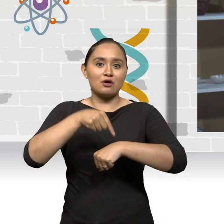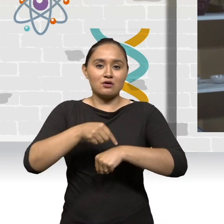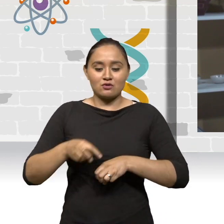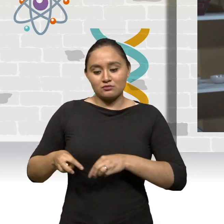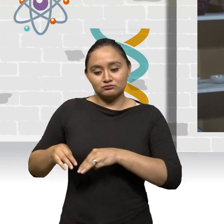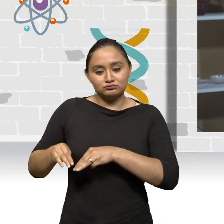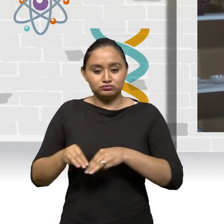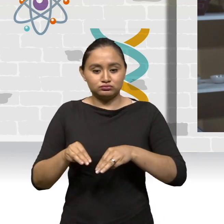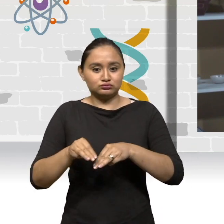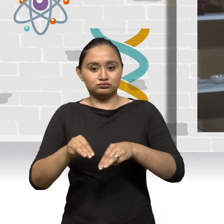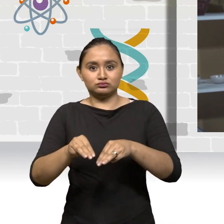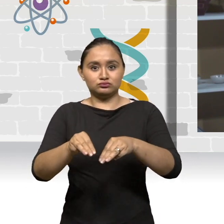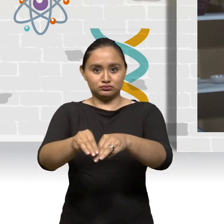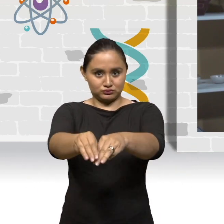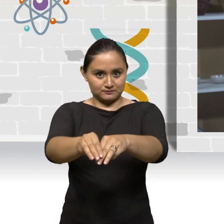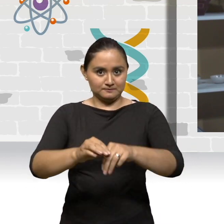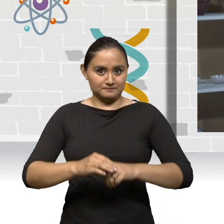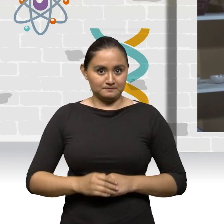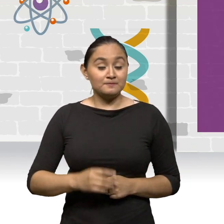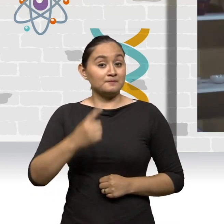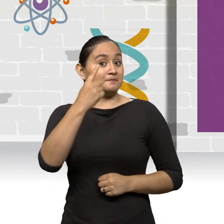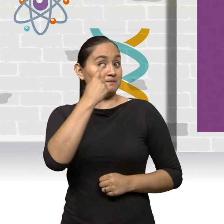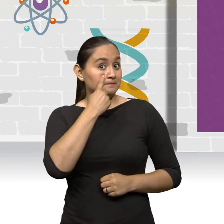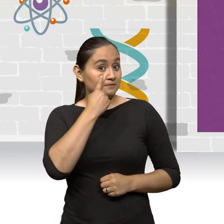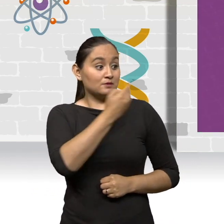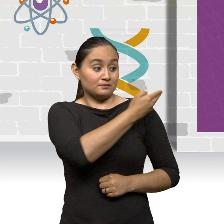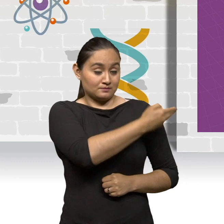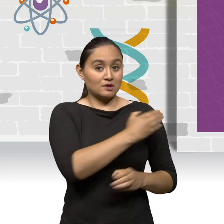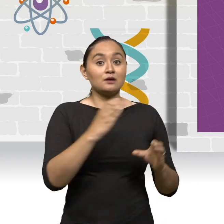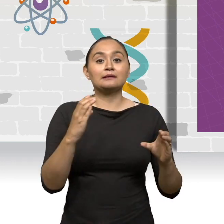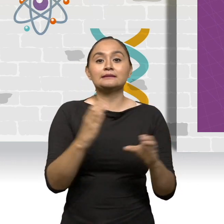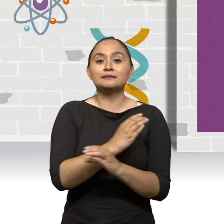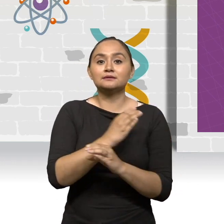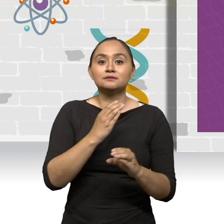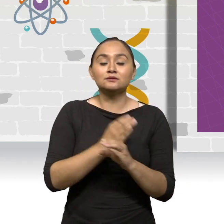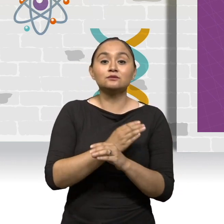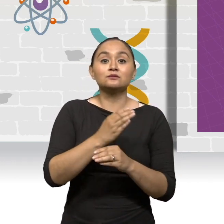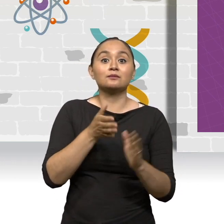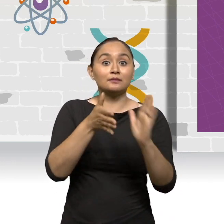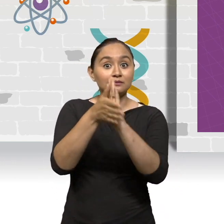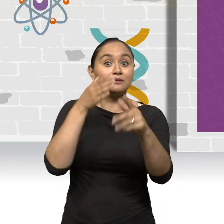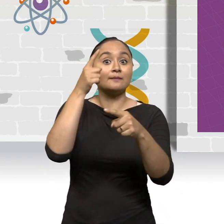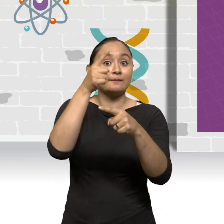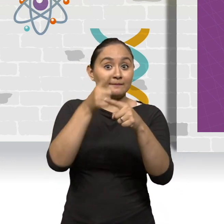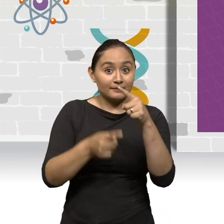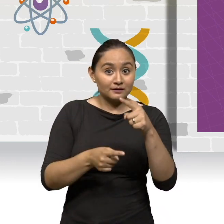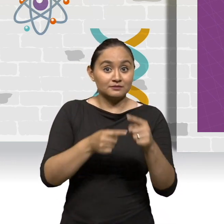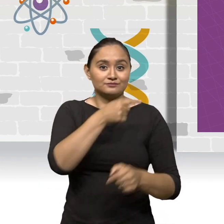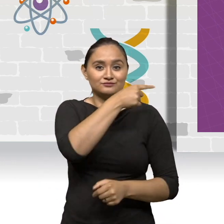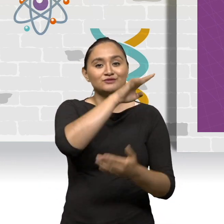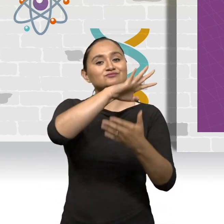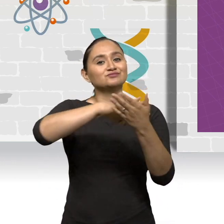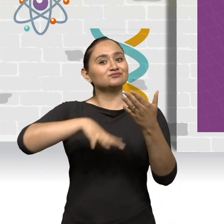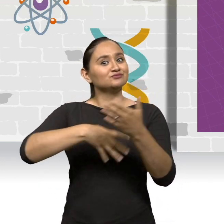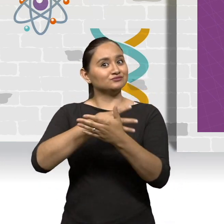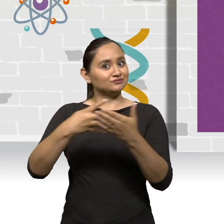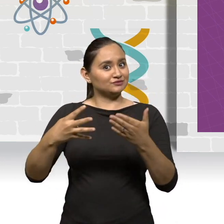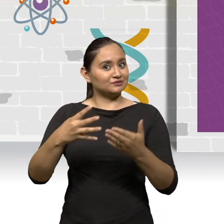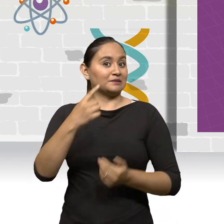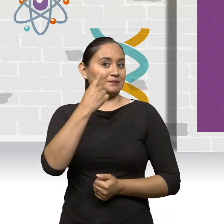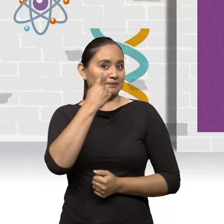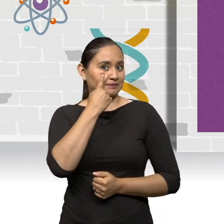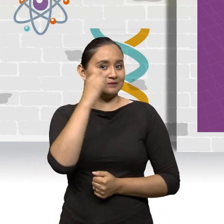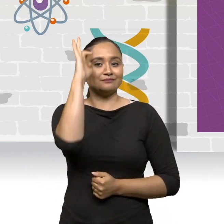el objeto tarda en realizar dicho desplazamiento. En este caso podemos calcular la velocidad media utilizando el teorema de